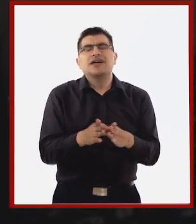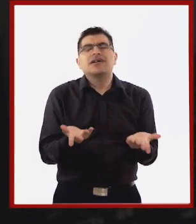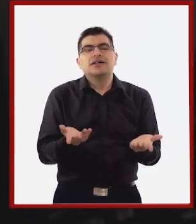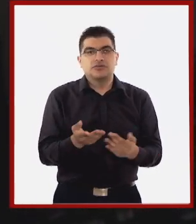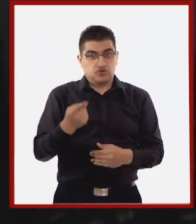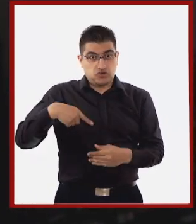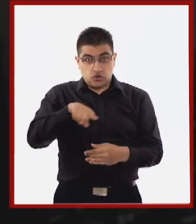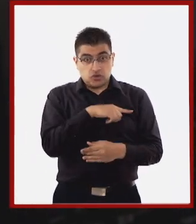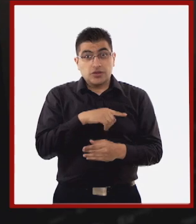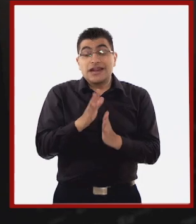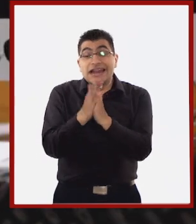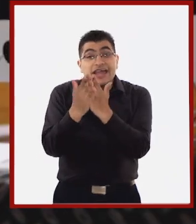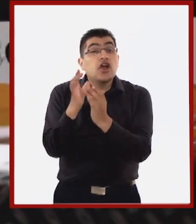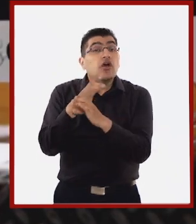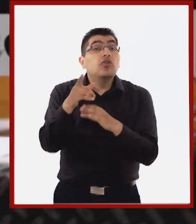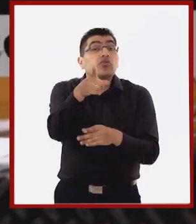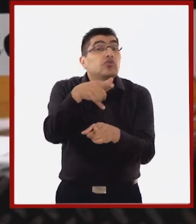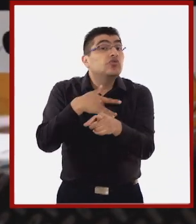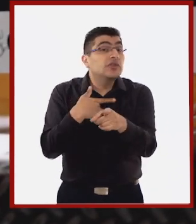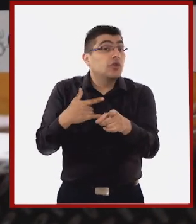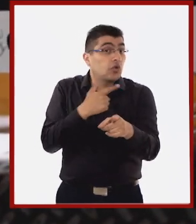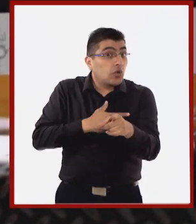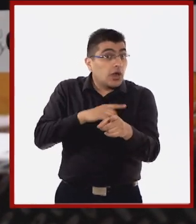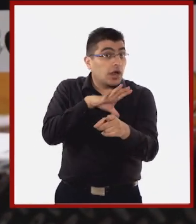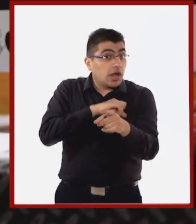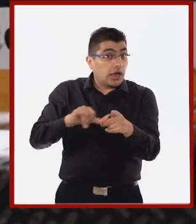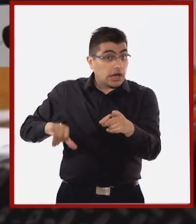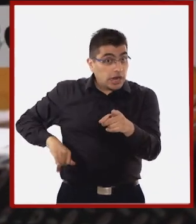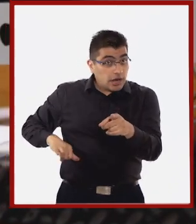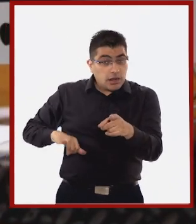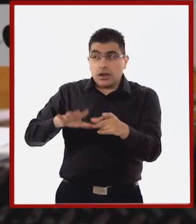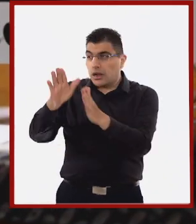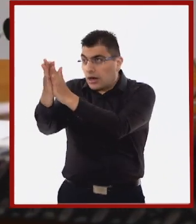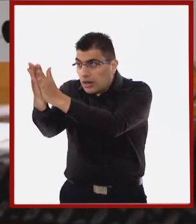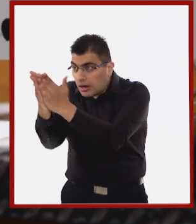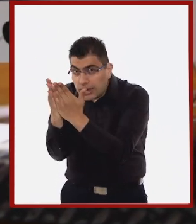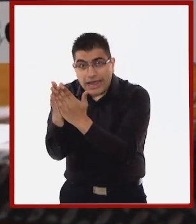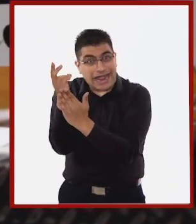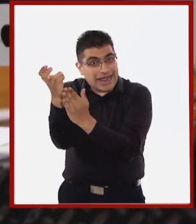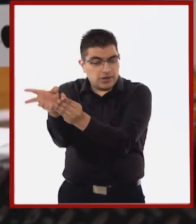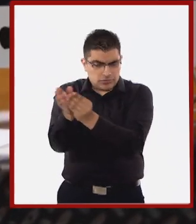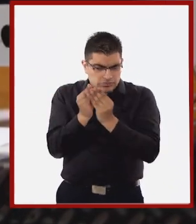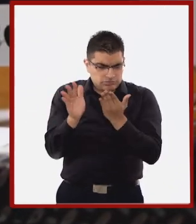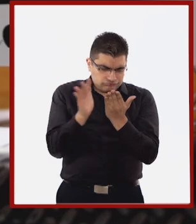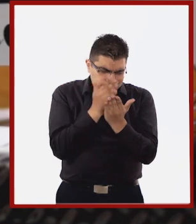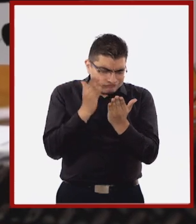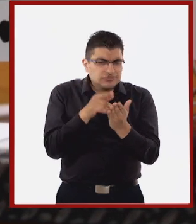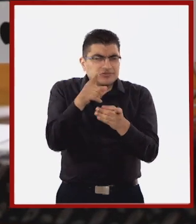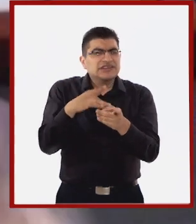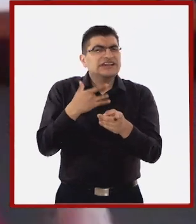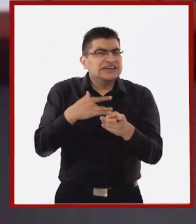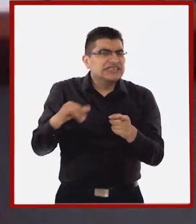lo que a uno le interesa leer. A partir de esos intereses y de esas, digamos,